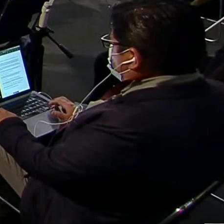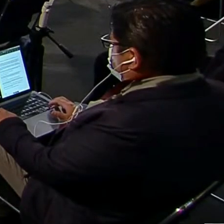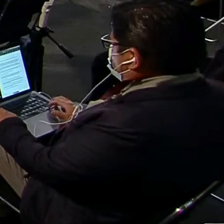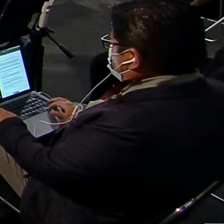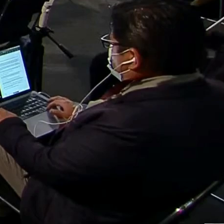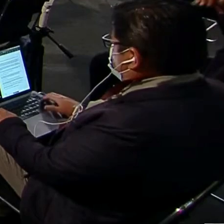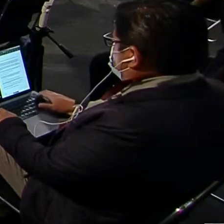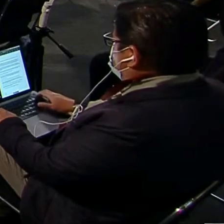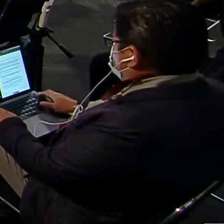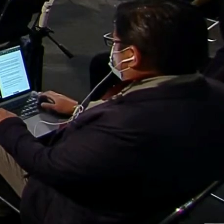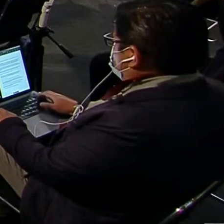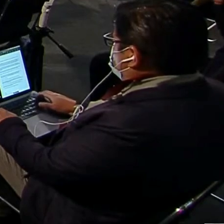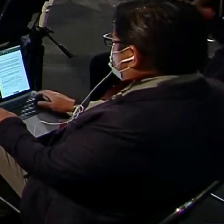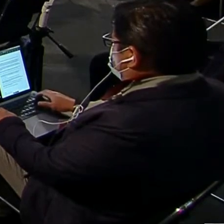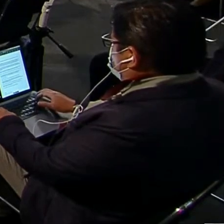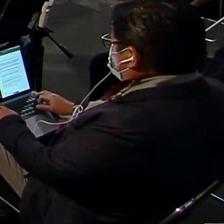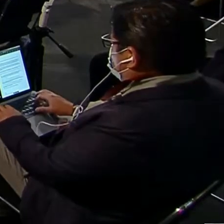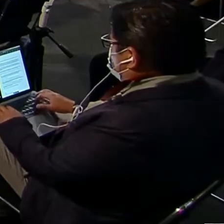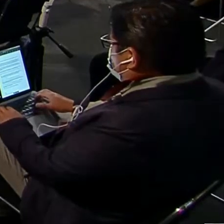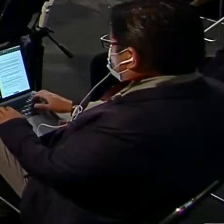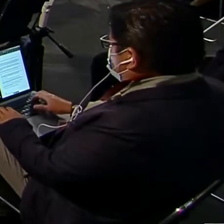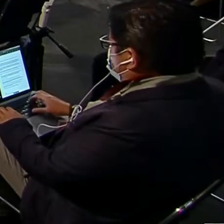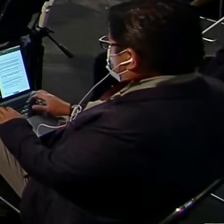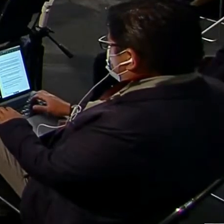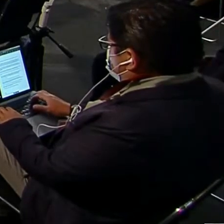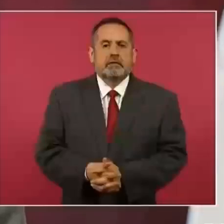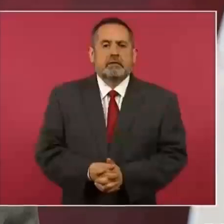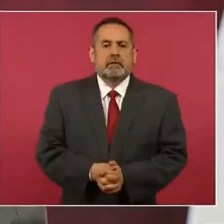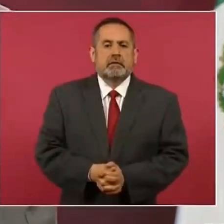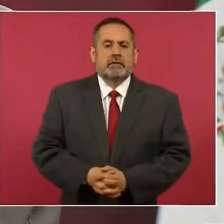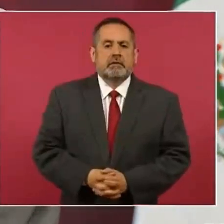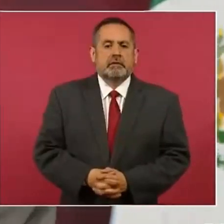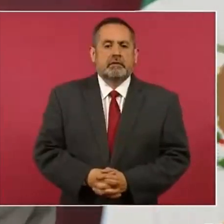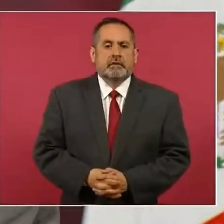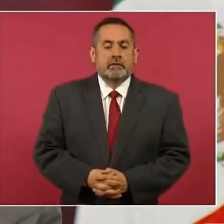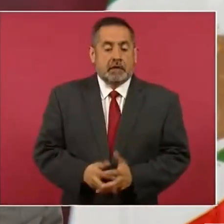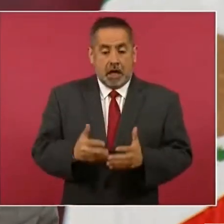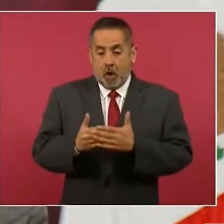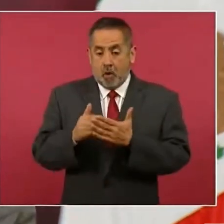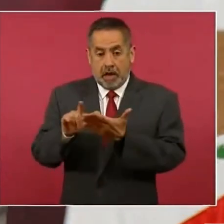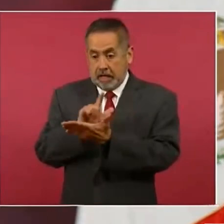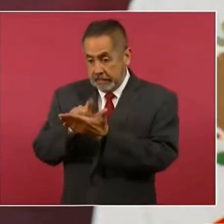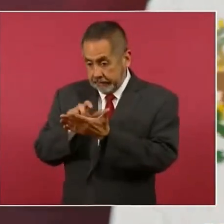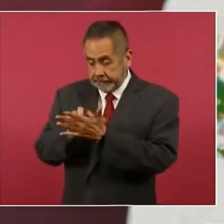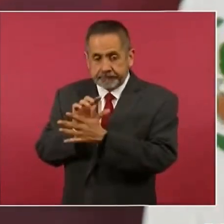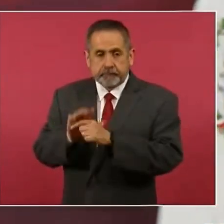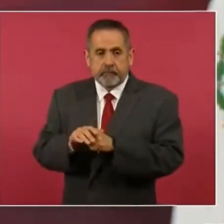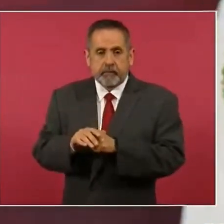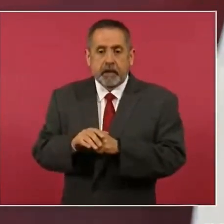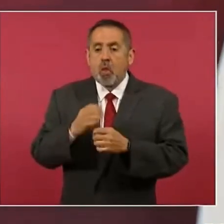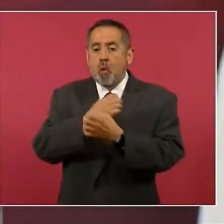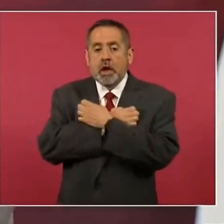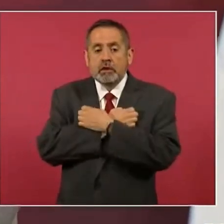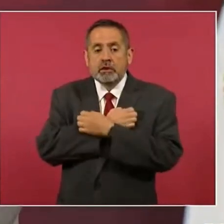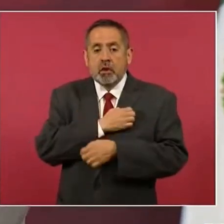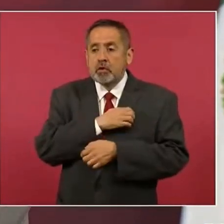ahora, con la nueva reforma, ya es educación pública, gratuita, de calidad,